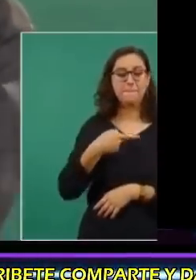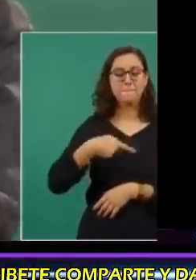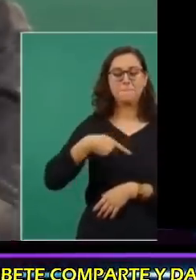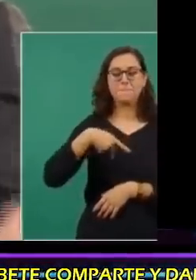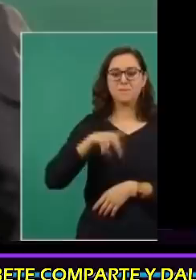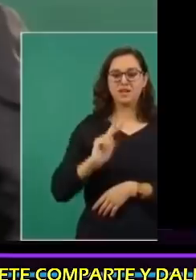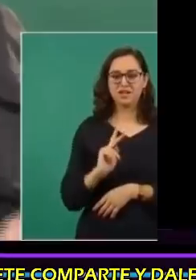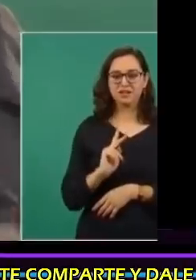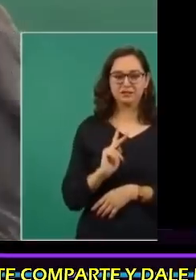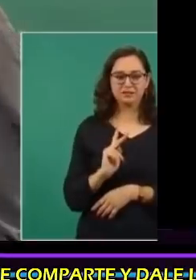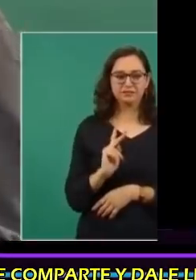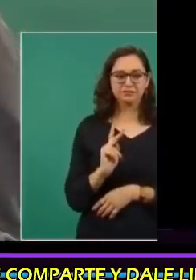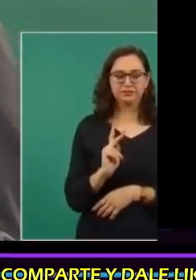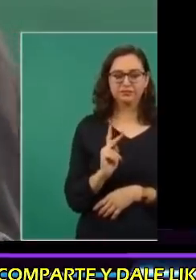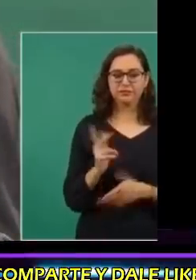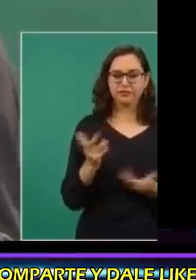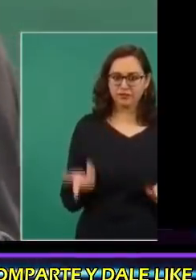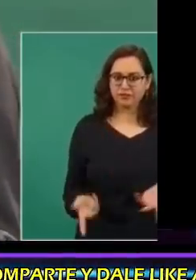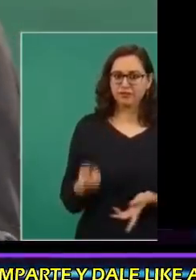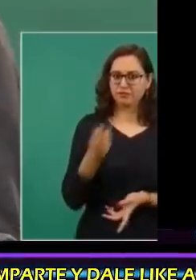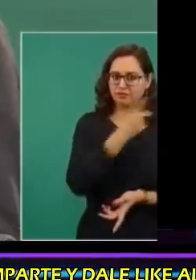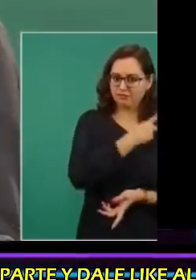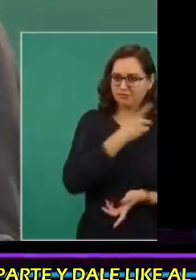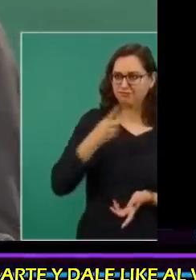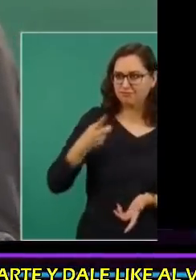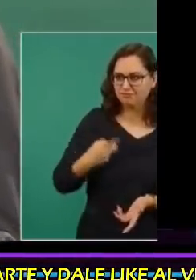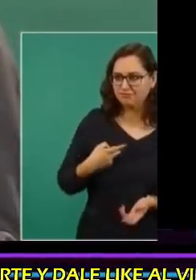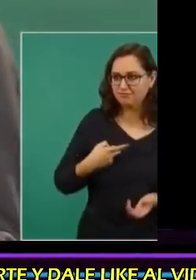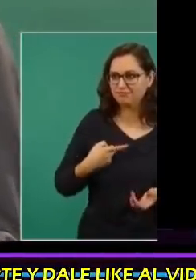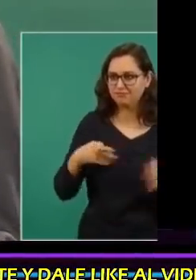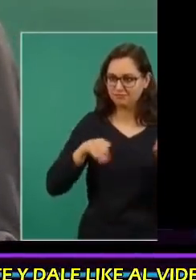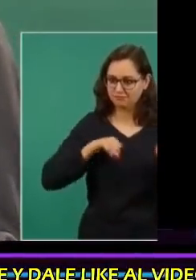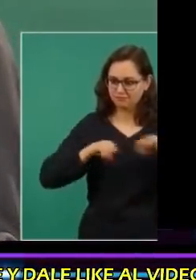tienen que actuar con ética